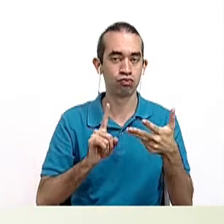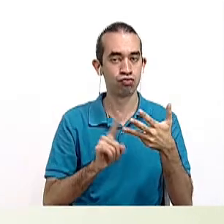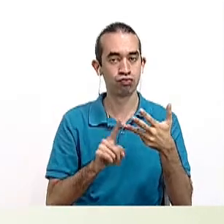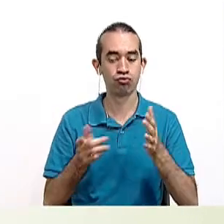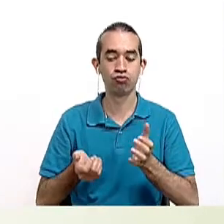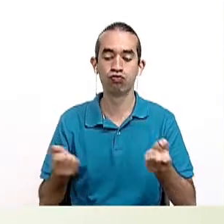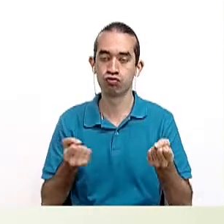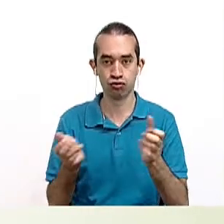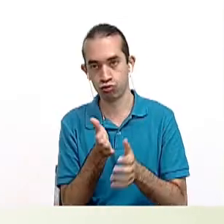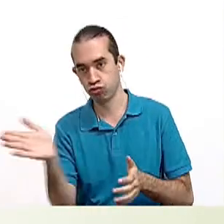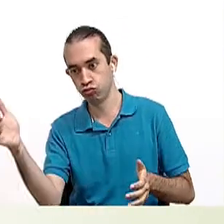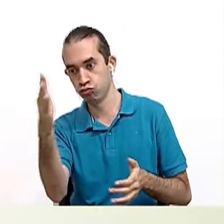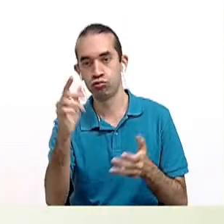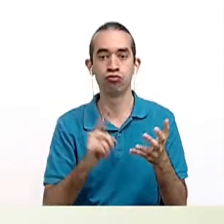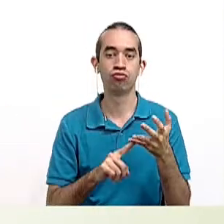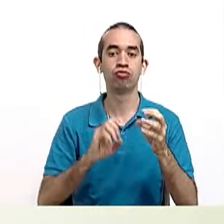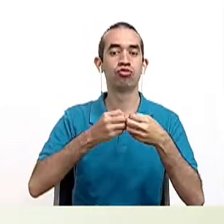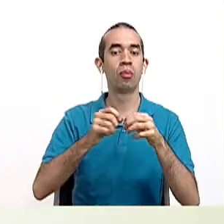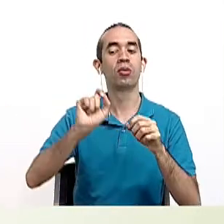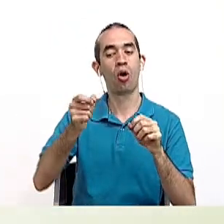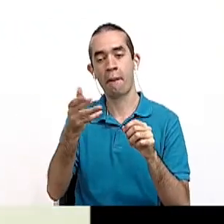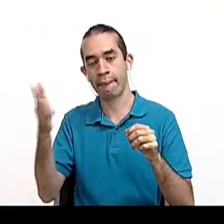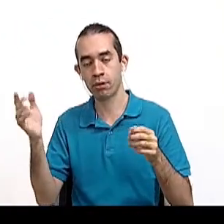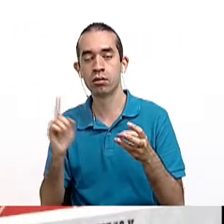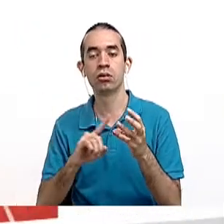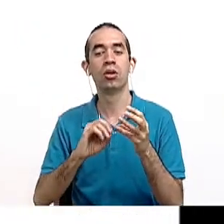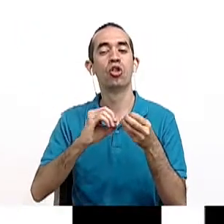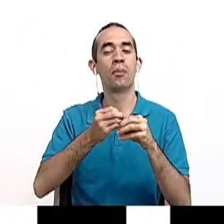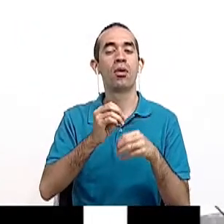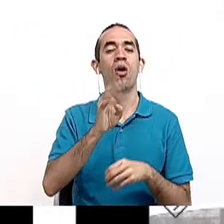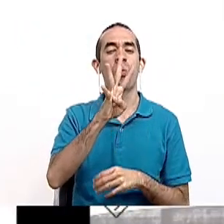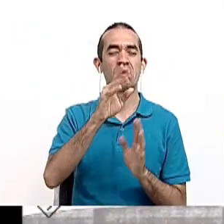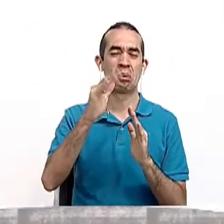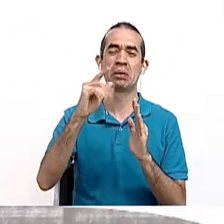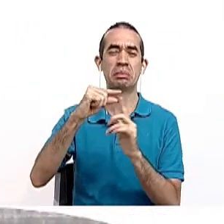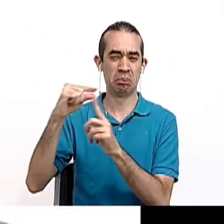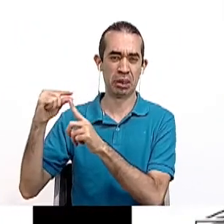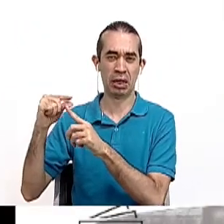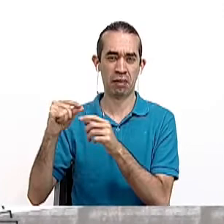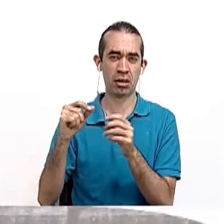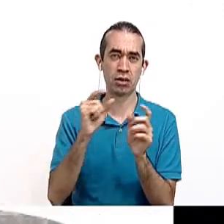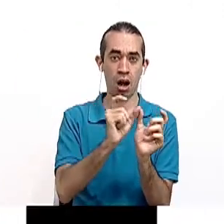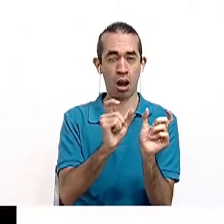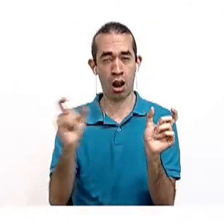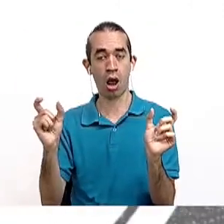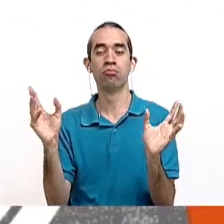números decimales, números de 4 o más palabras en su escritura.